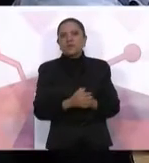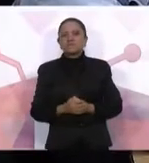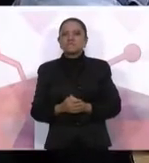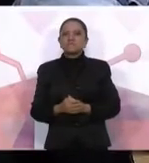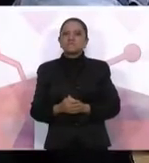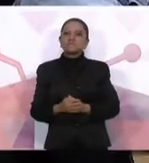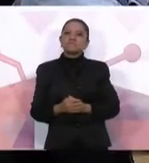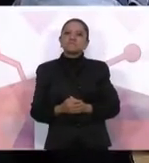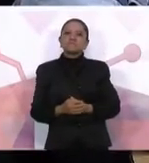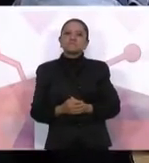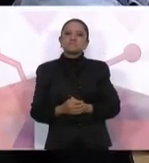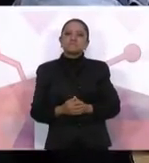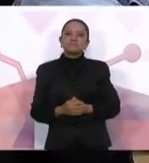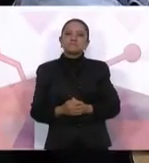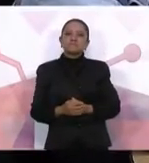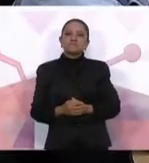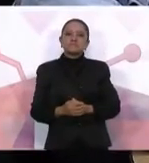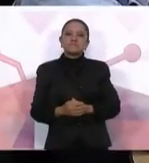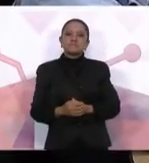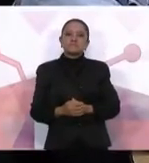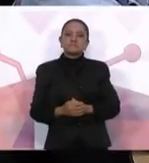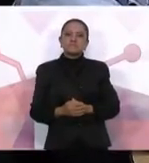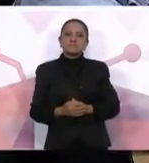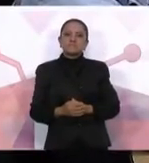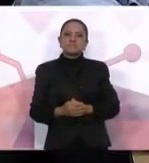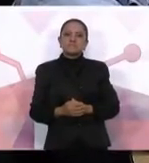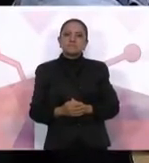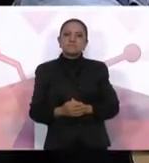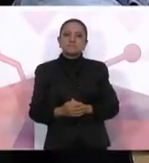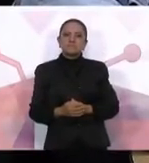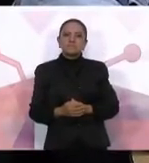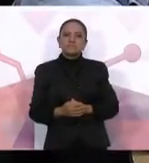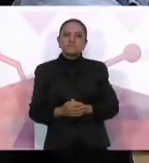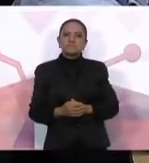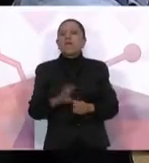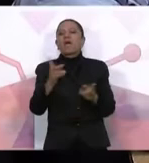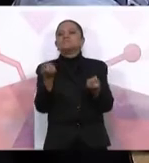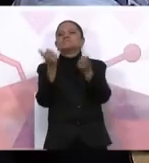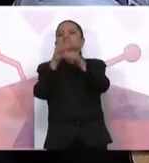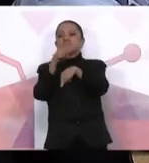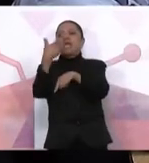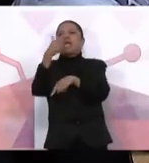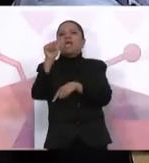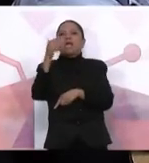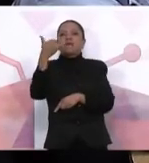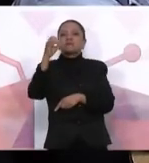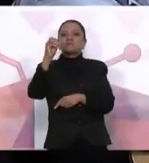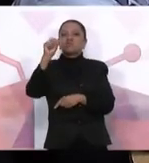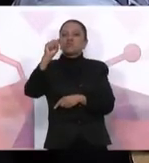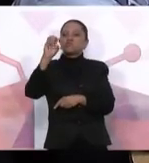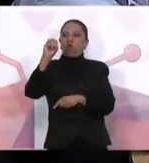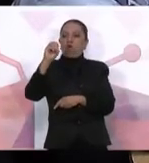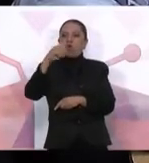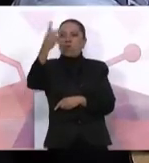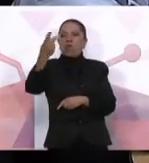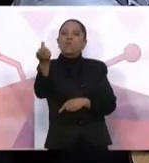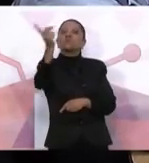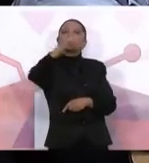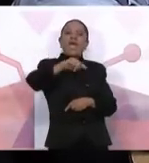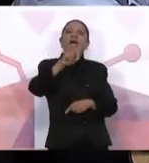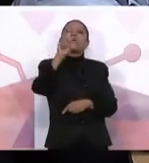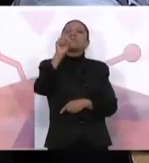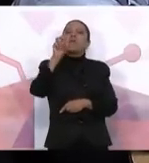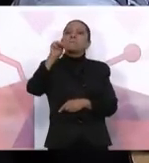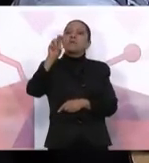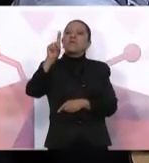que le pregunte usted rodrigo gayosso a fidel demédicis hasta por 30 segundos como cree harías fidel un plan estatal de desarrollo territorial